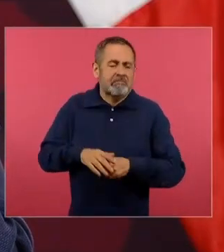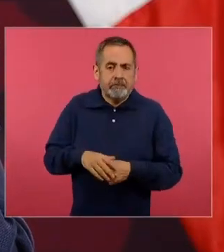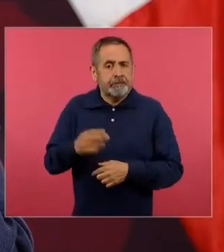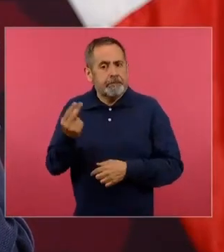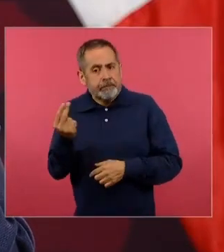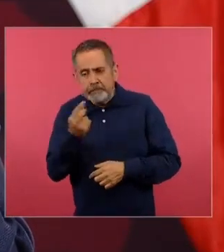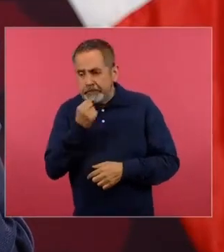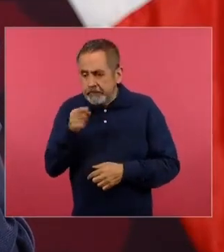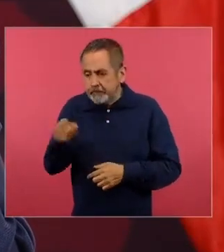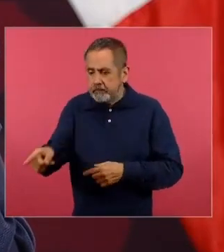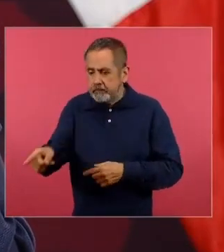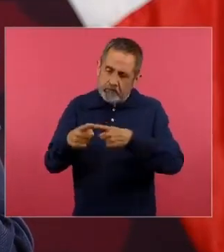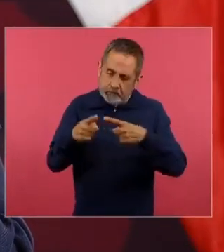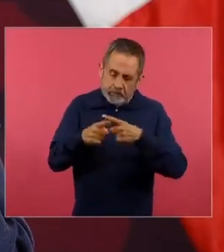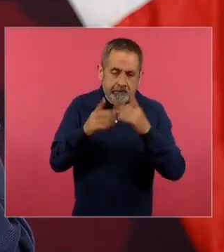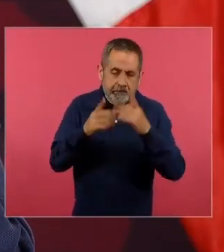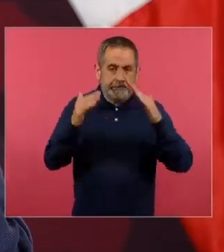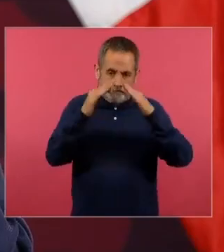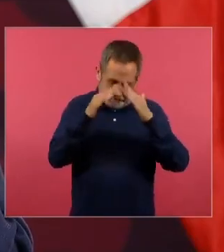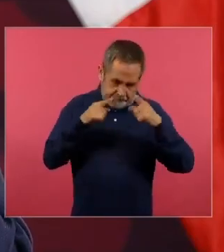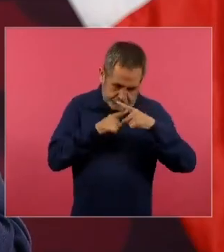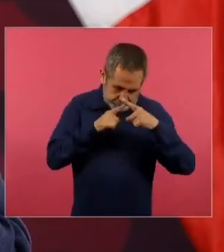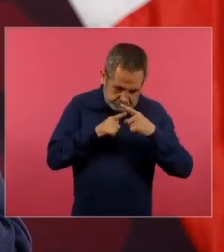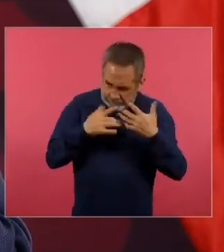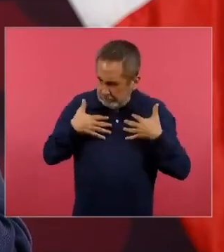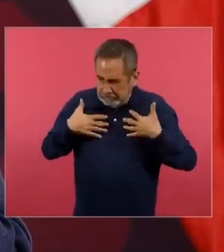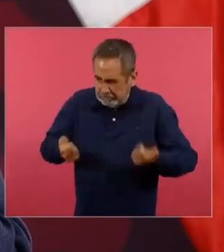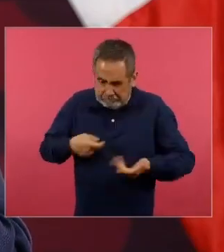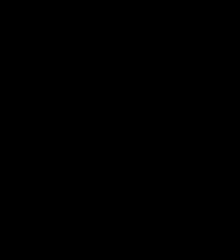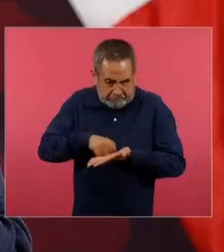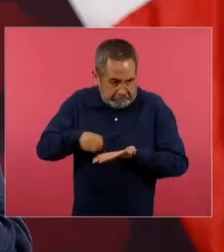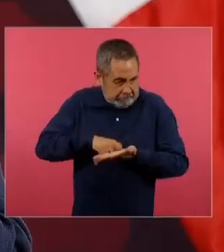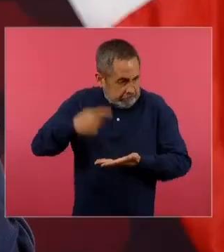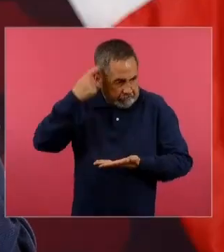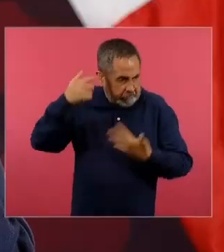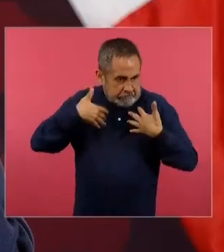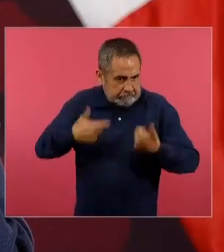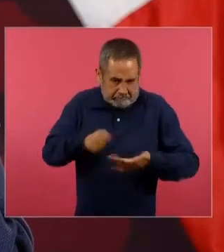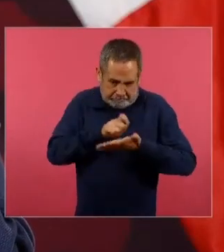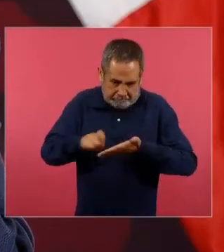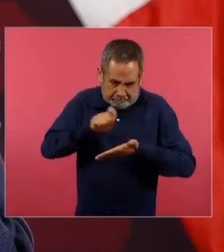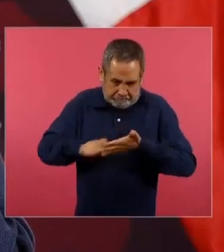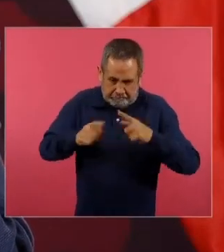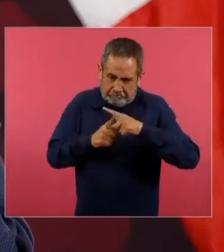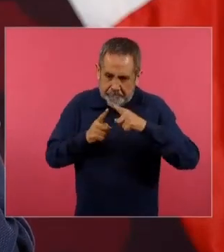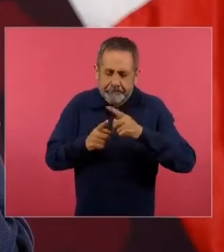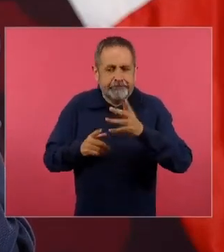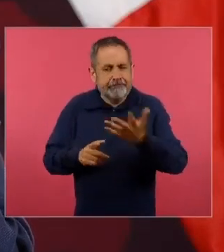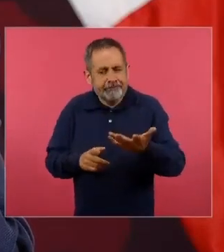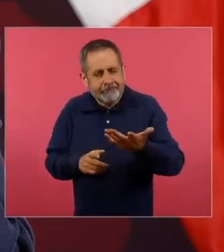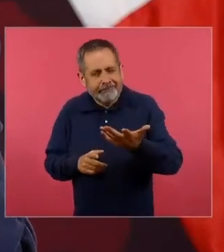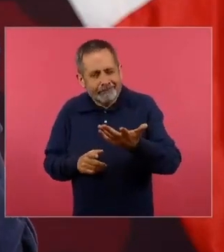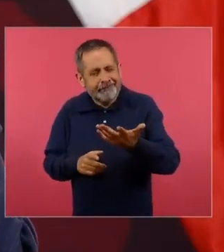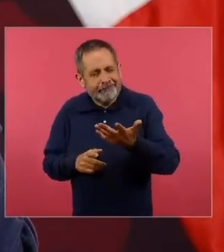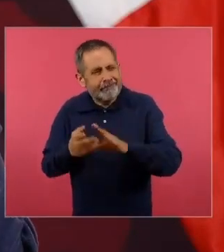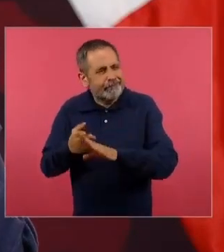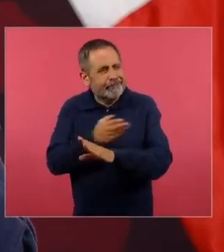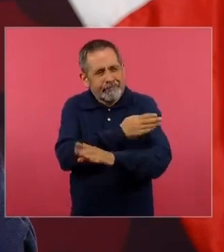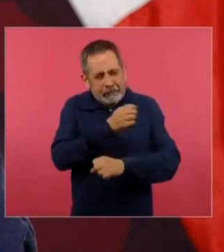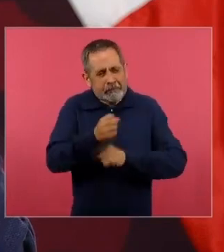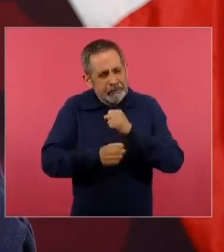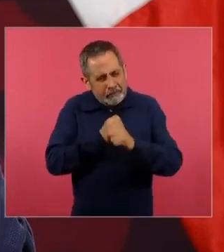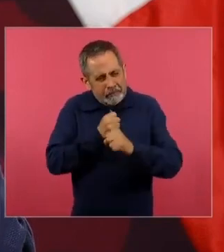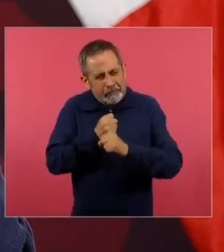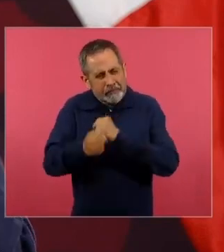niño hiciera una tarea en la casa que no entendía? Entonces, estas razones históricas que